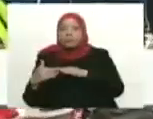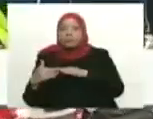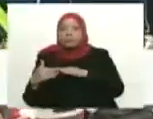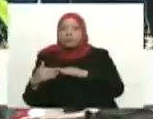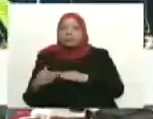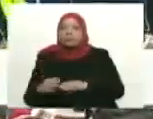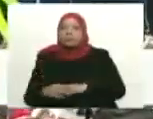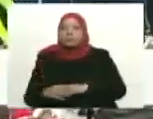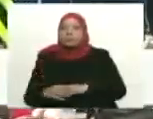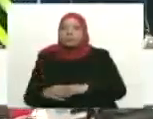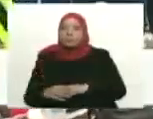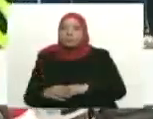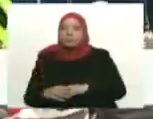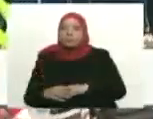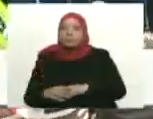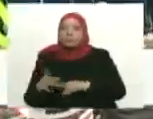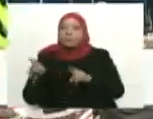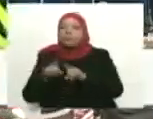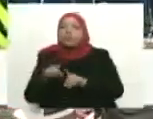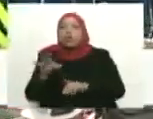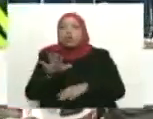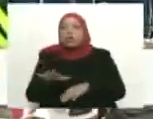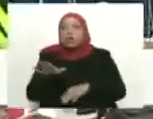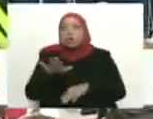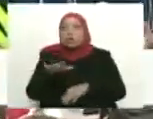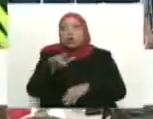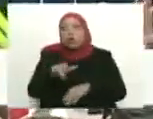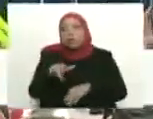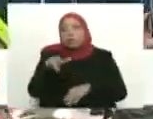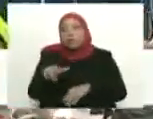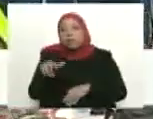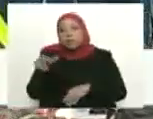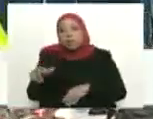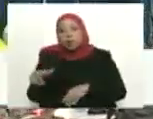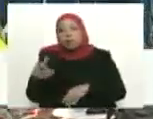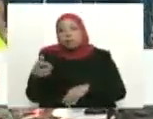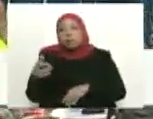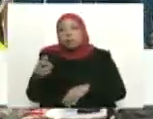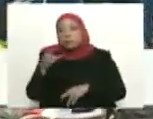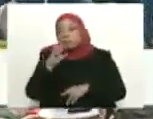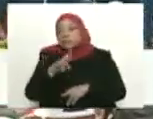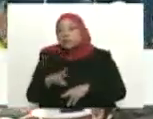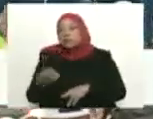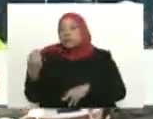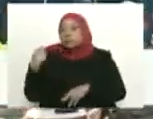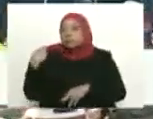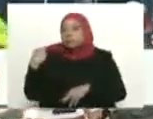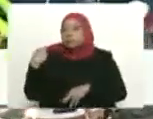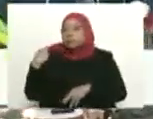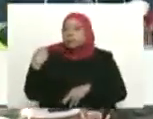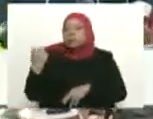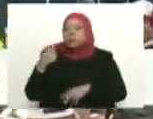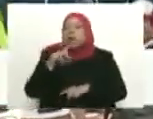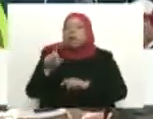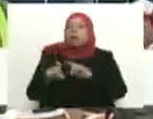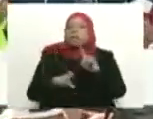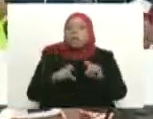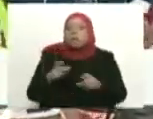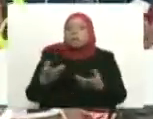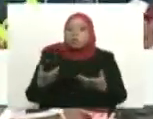por ejemplo, no llegan los CLAC, ¿dónde va la gente? ¿A quién le reclaman? ¿A quién le